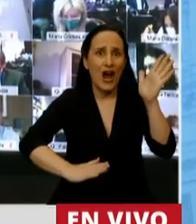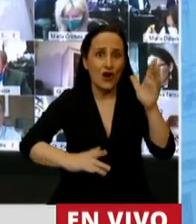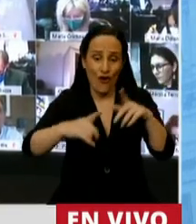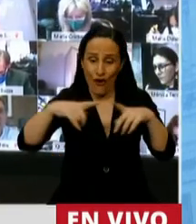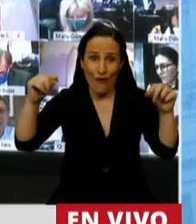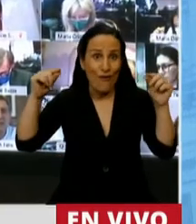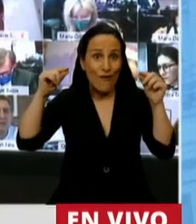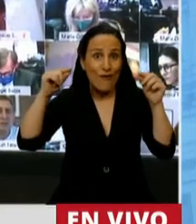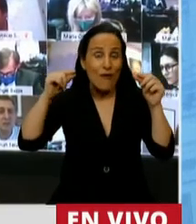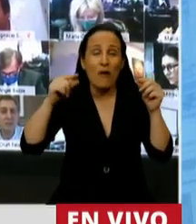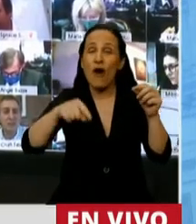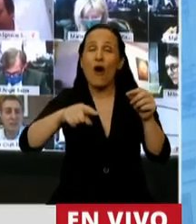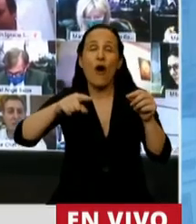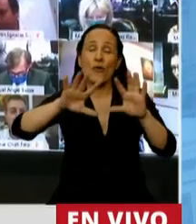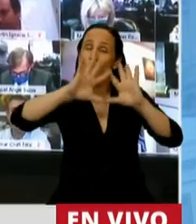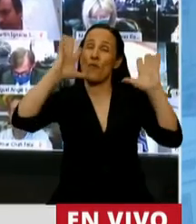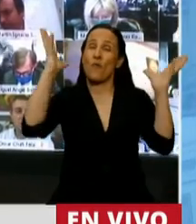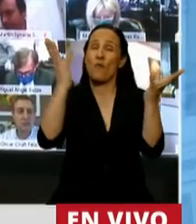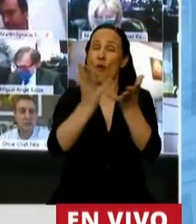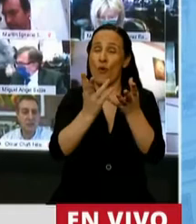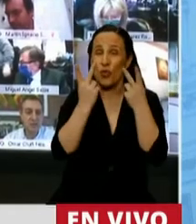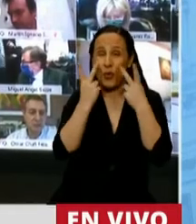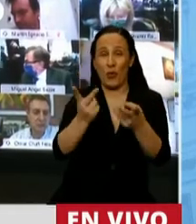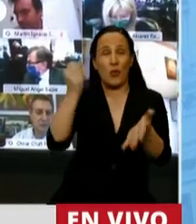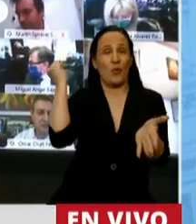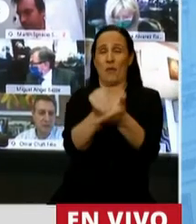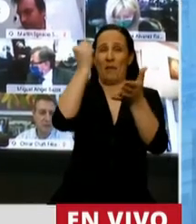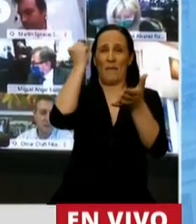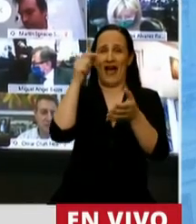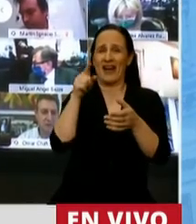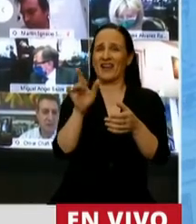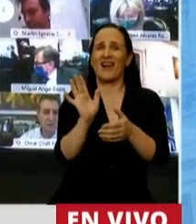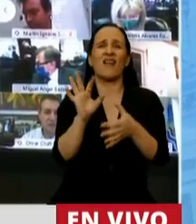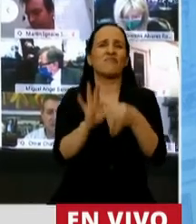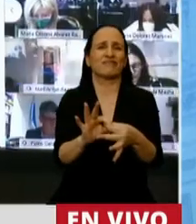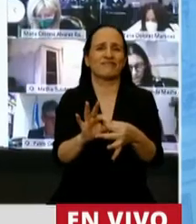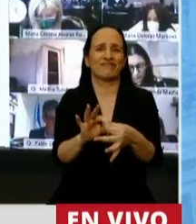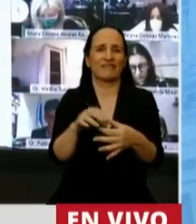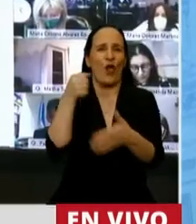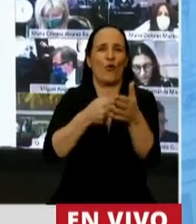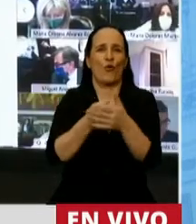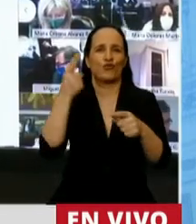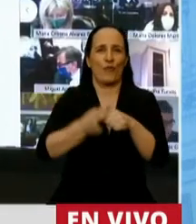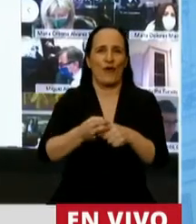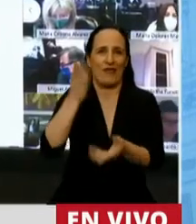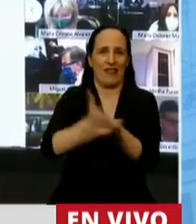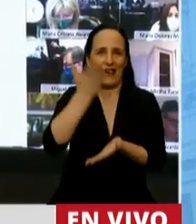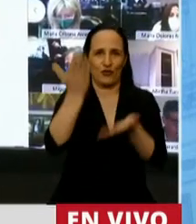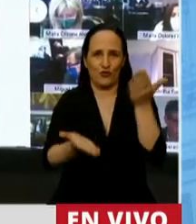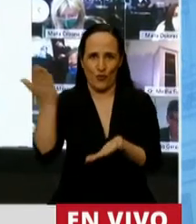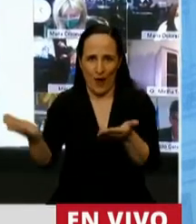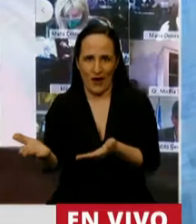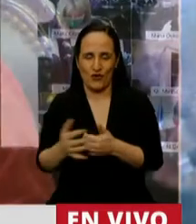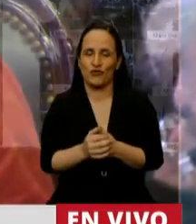son emblema en el mundo de lucha por los derechos humanos.